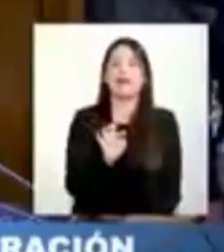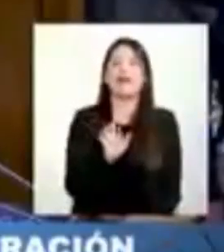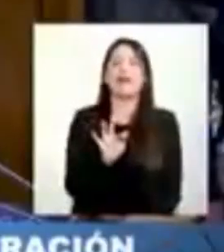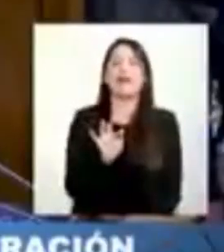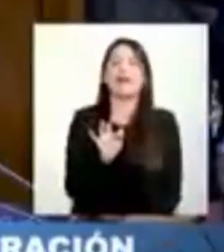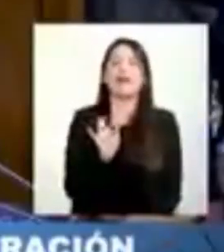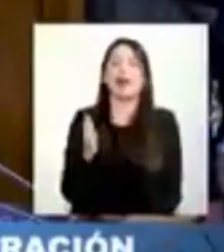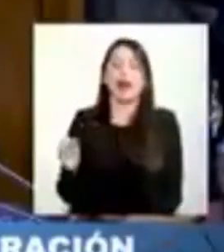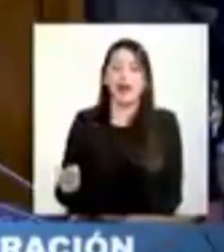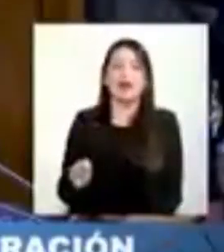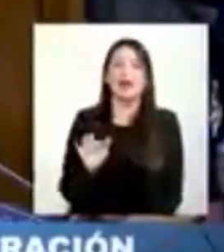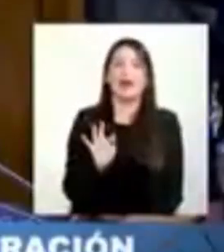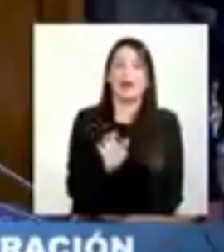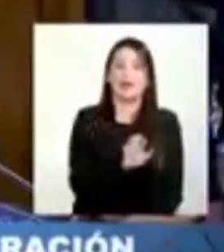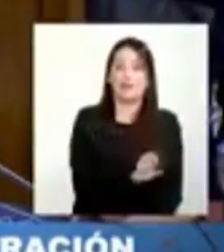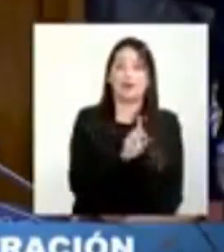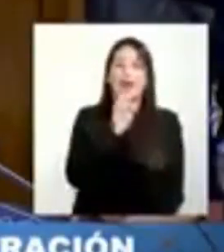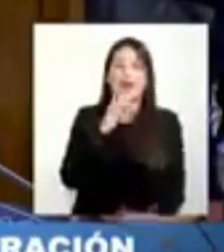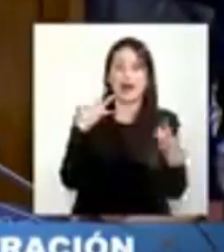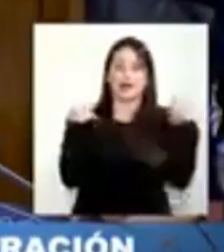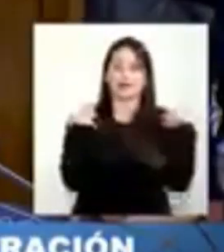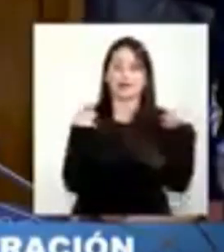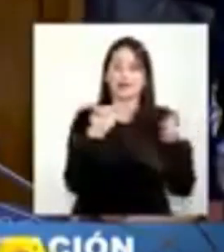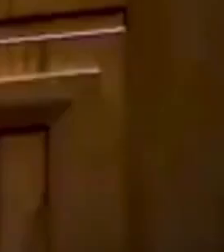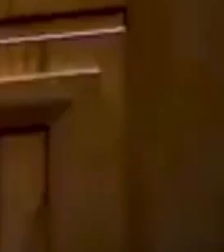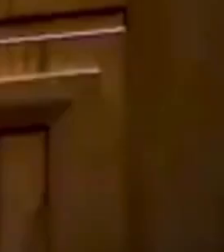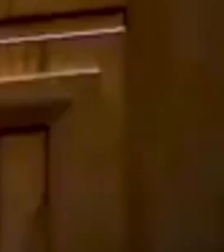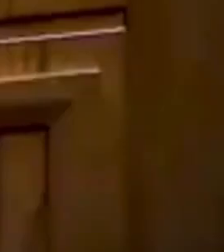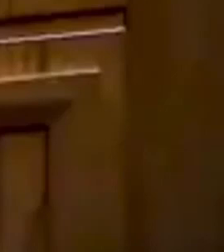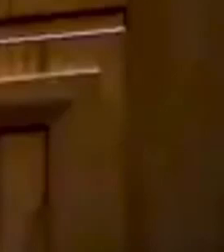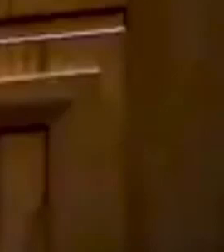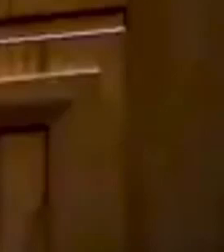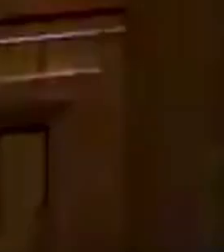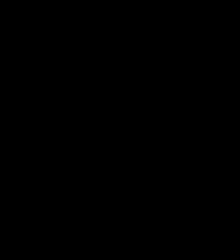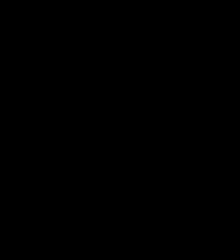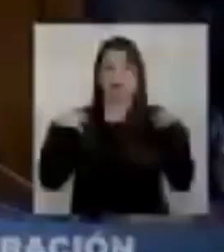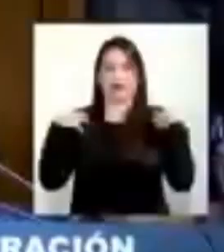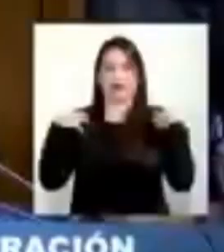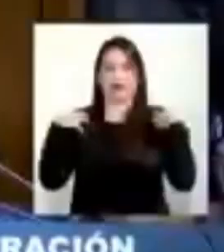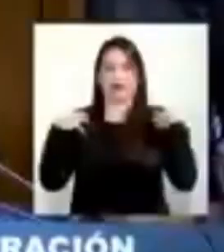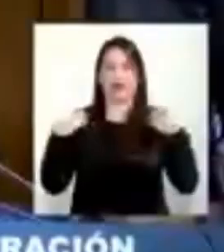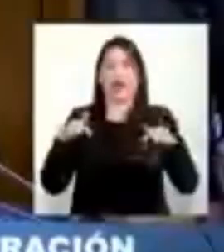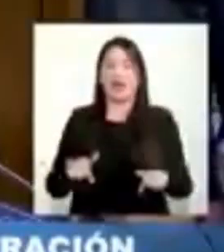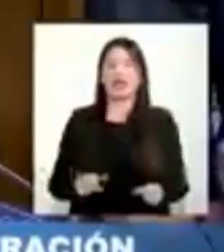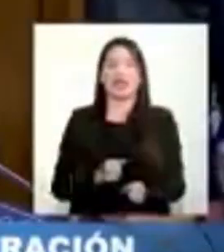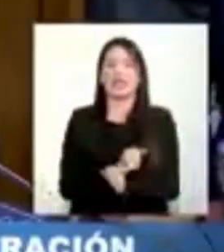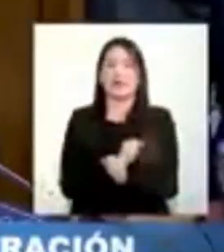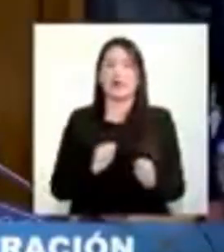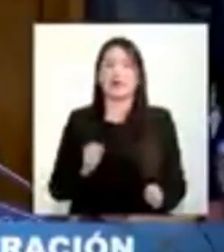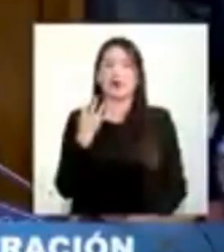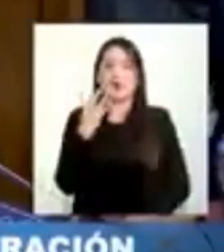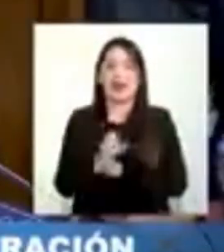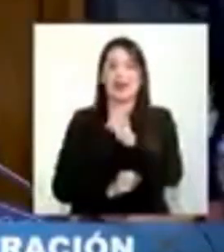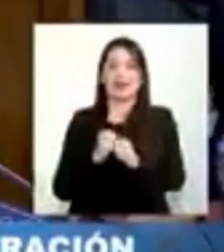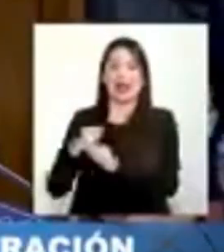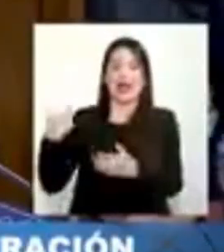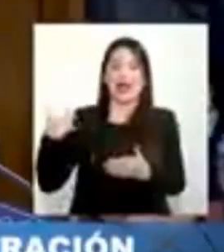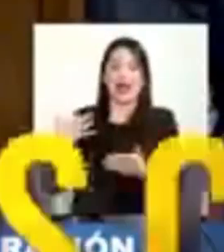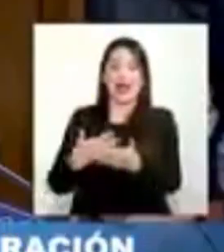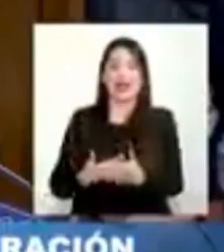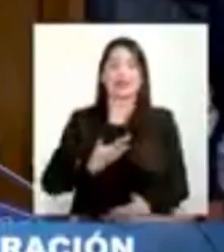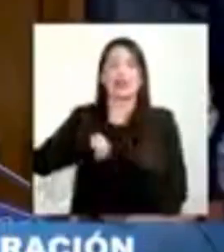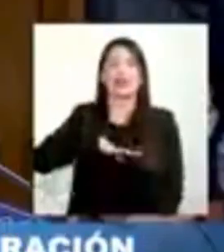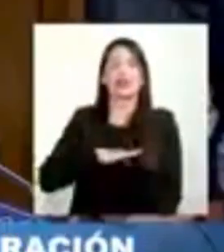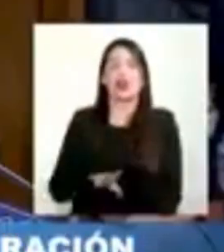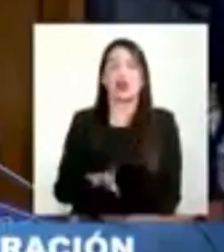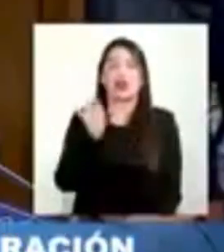responsables de gobierno y de oposición. Aquí estamos los responsables. Hemos sido incapaces en 40 años de tomar una